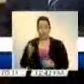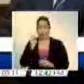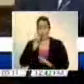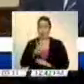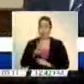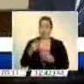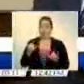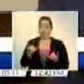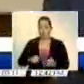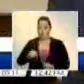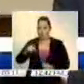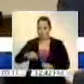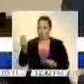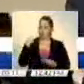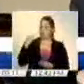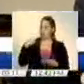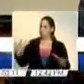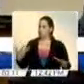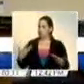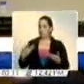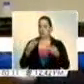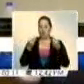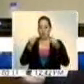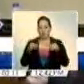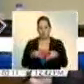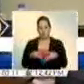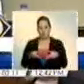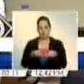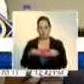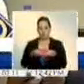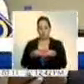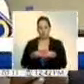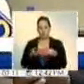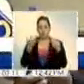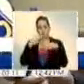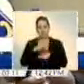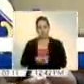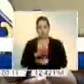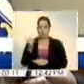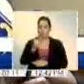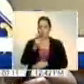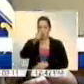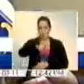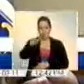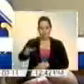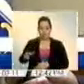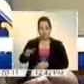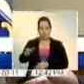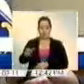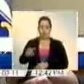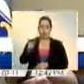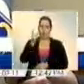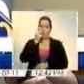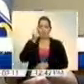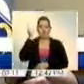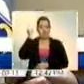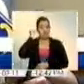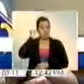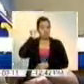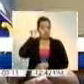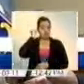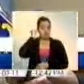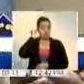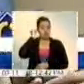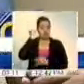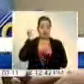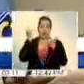plena sesión, se nos comunica que un grupo integrado por el diputado Walter Gavidia y la diputada Ana Elisa Osorio,